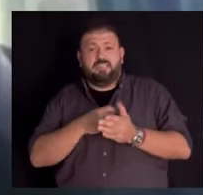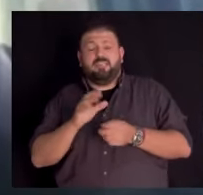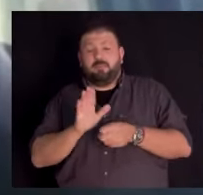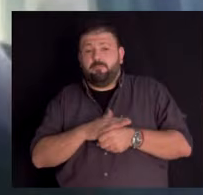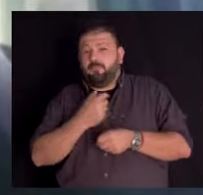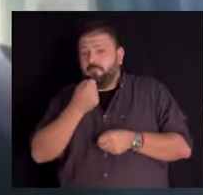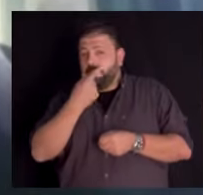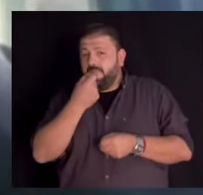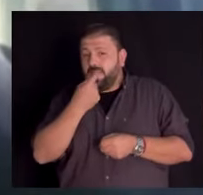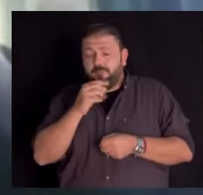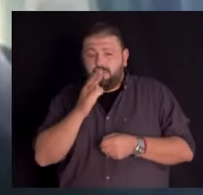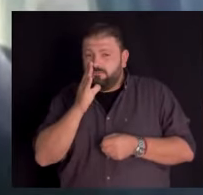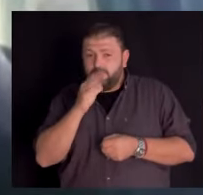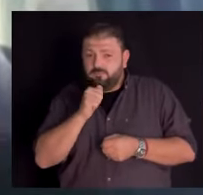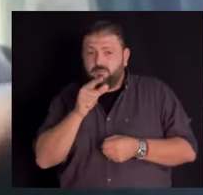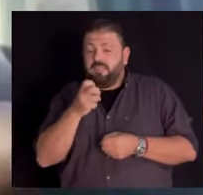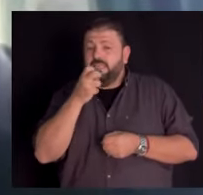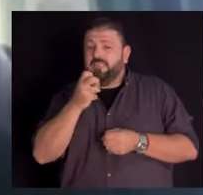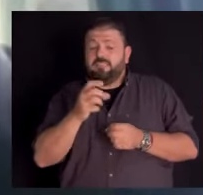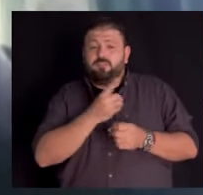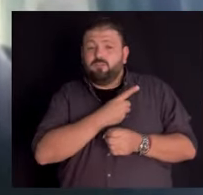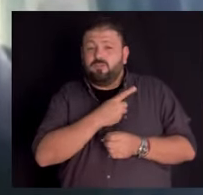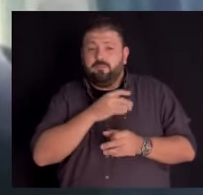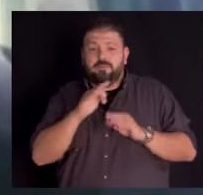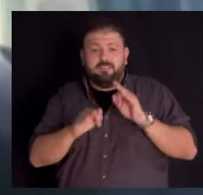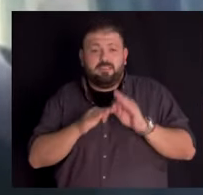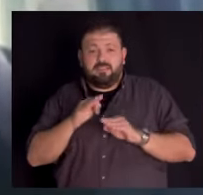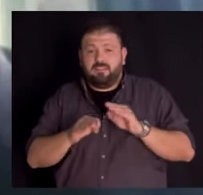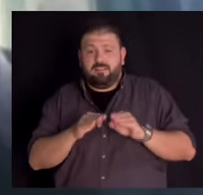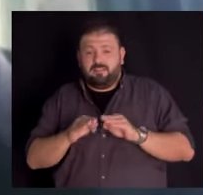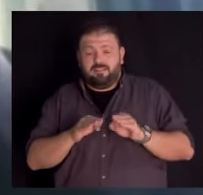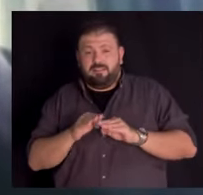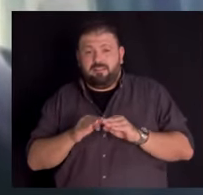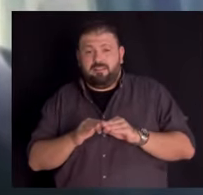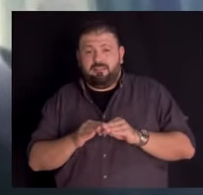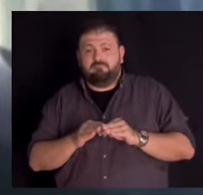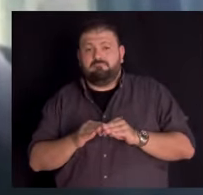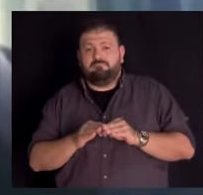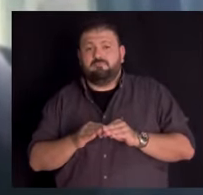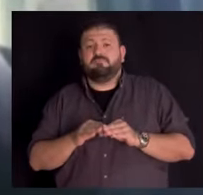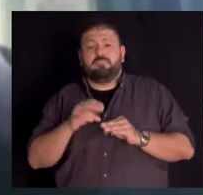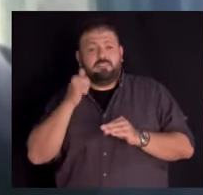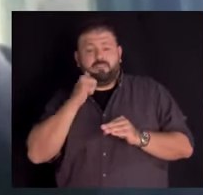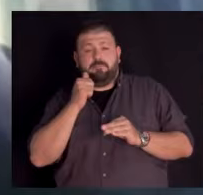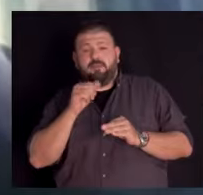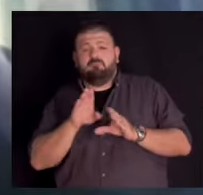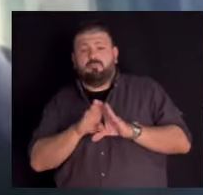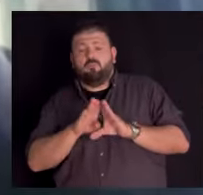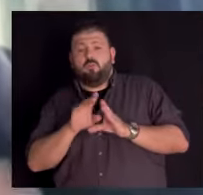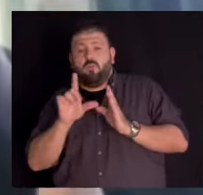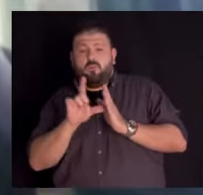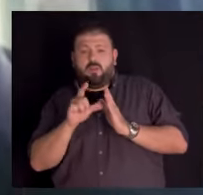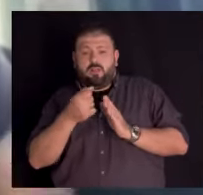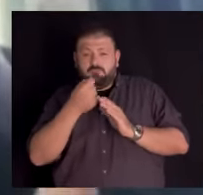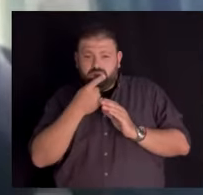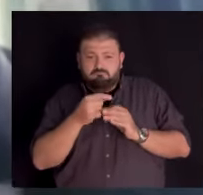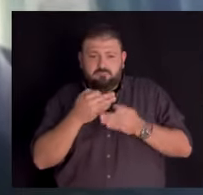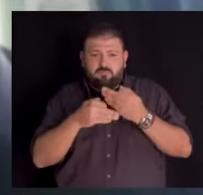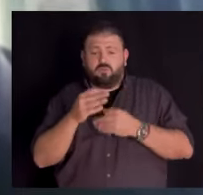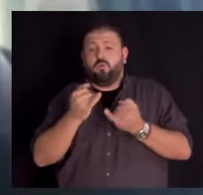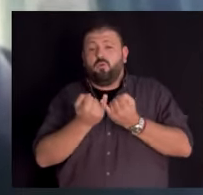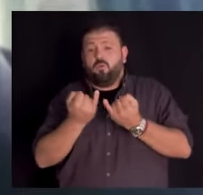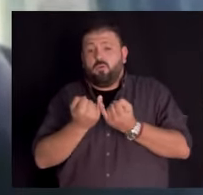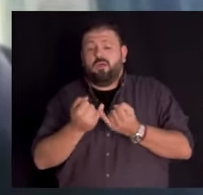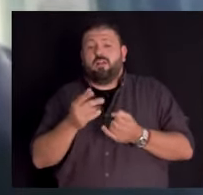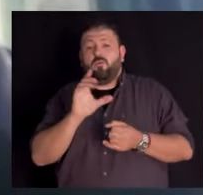porque solamente se tratan de manera tópica, de manera local, cuando no es provocado por